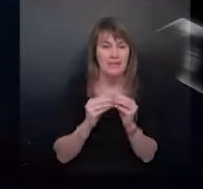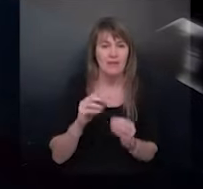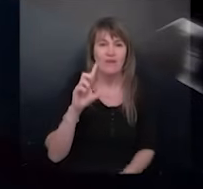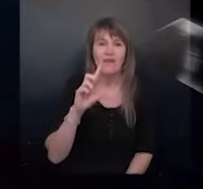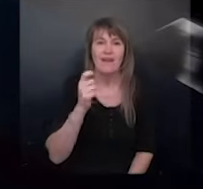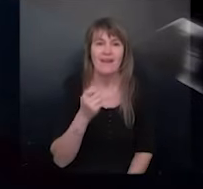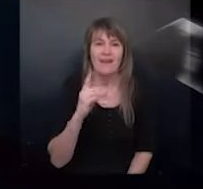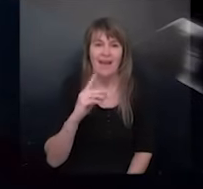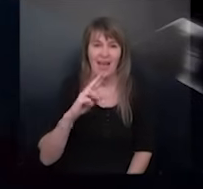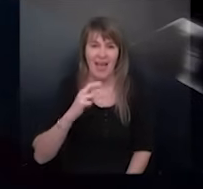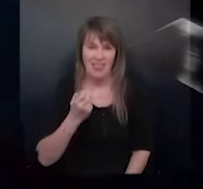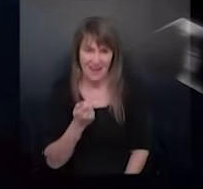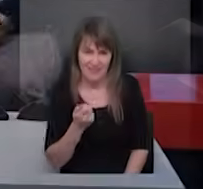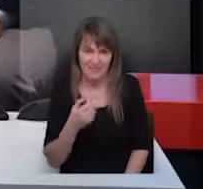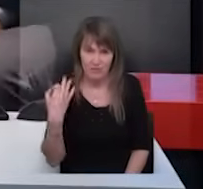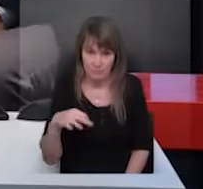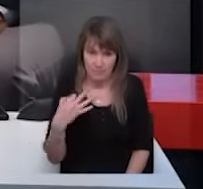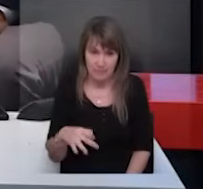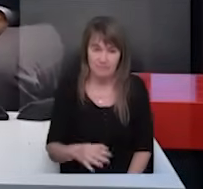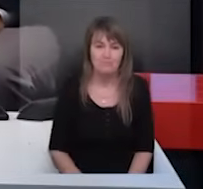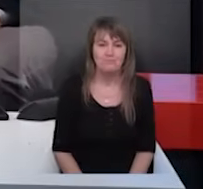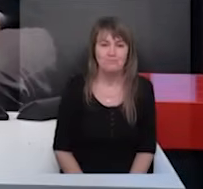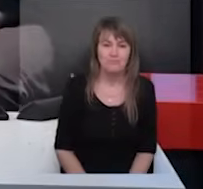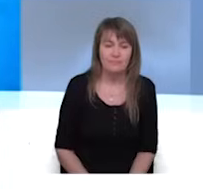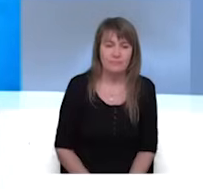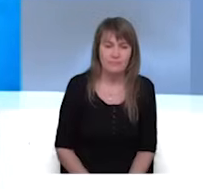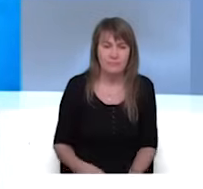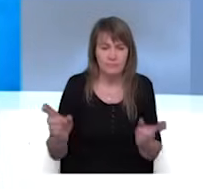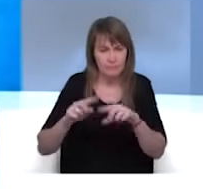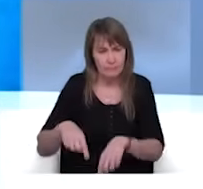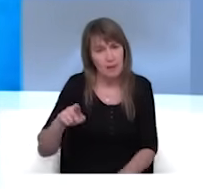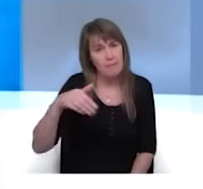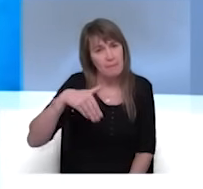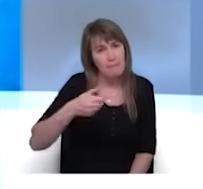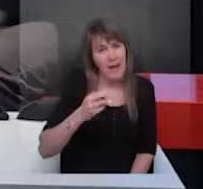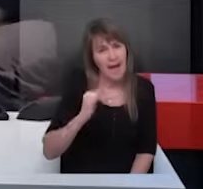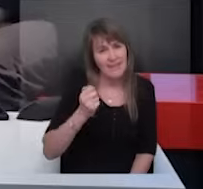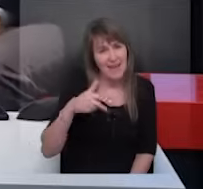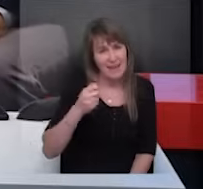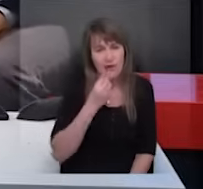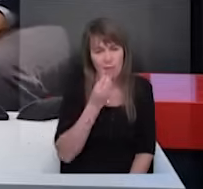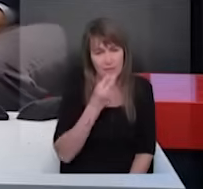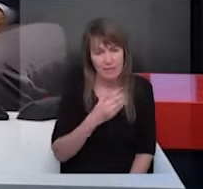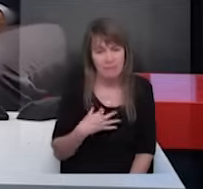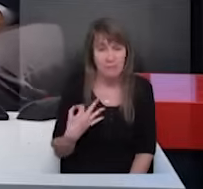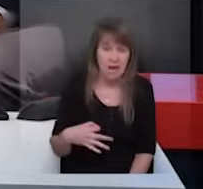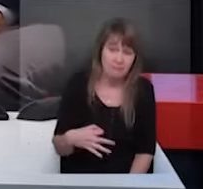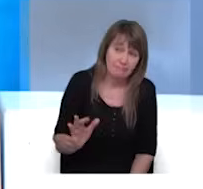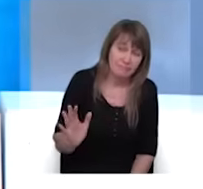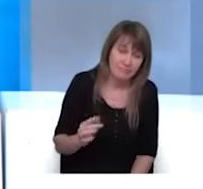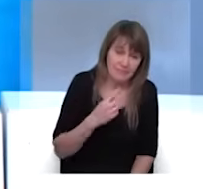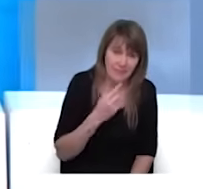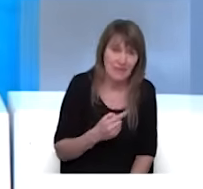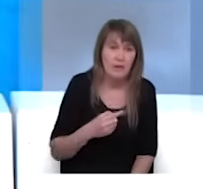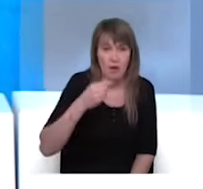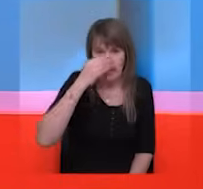andas bien bien aquí andamos bien bueno volvió Mariana Contreras Cómo andas Mariana bien bien digamos recuperada